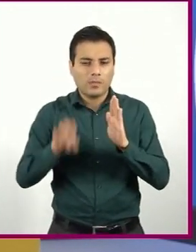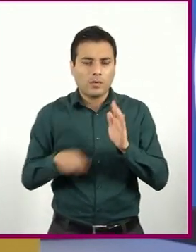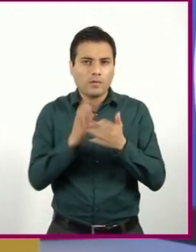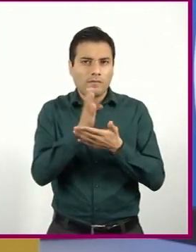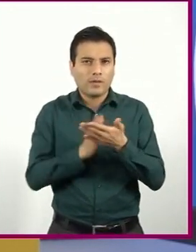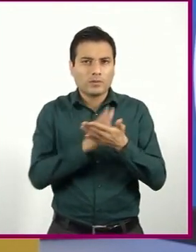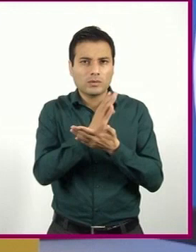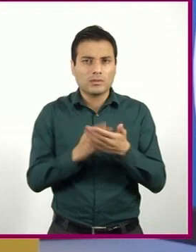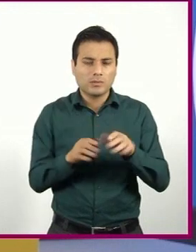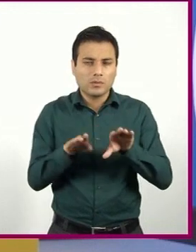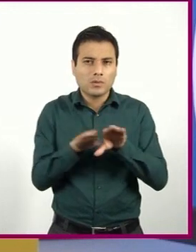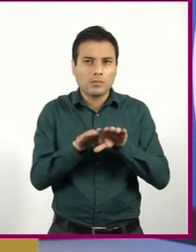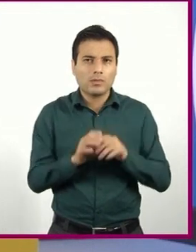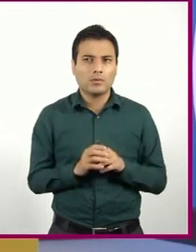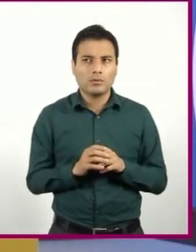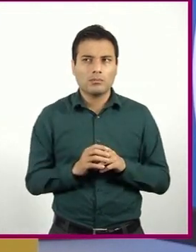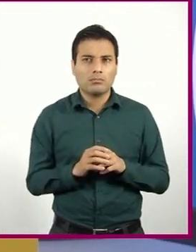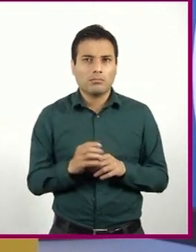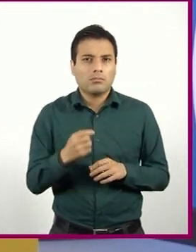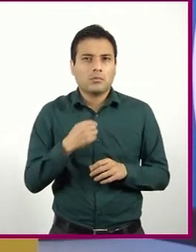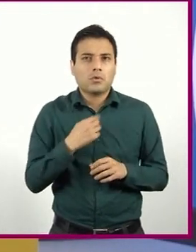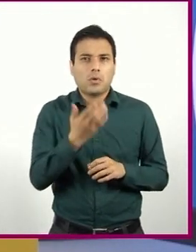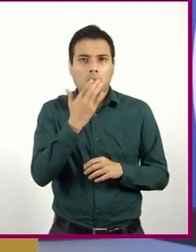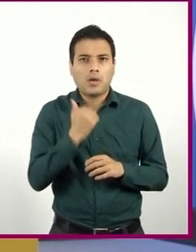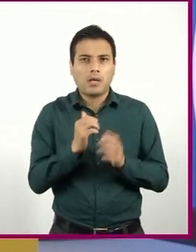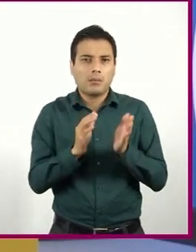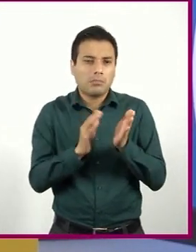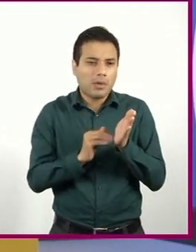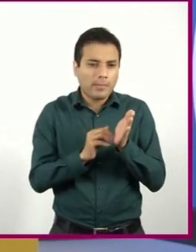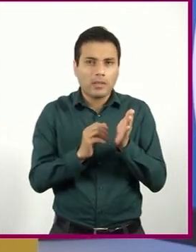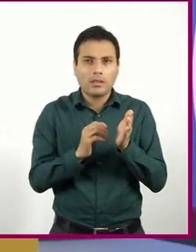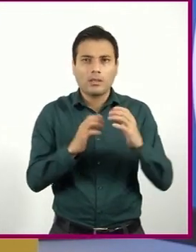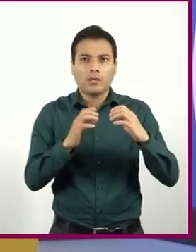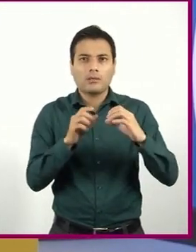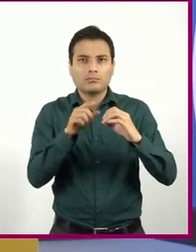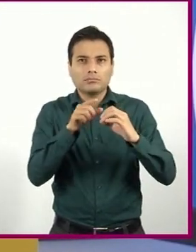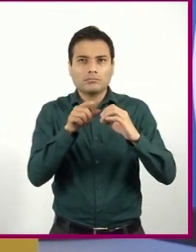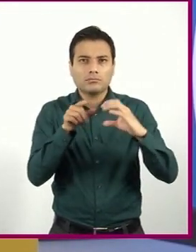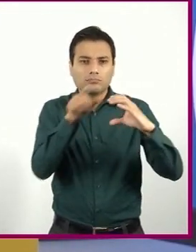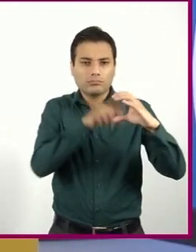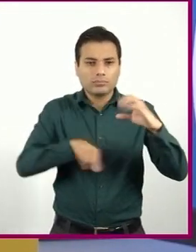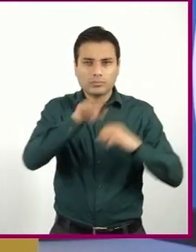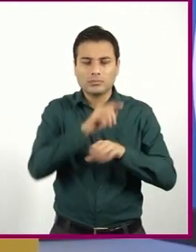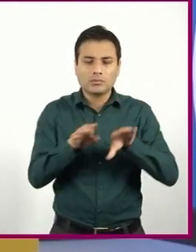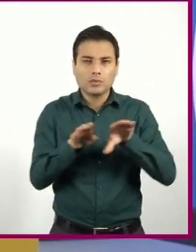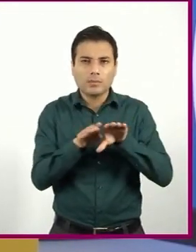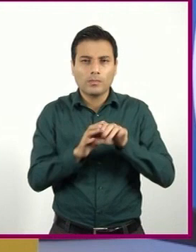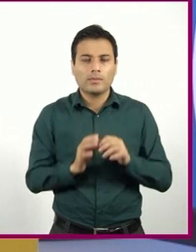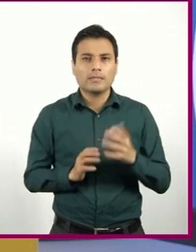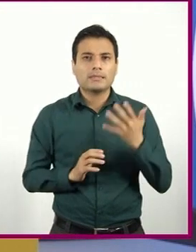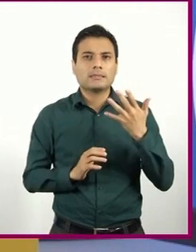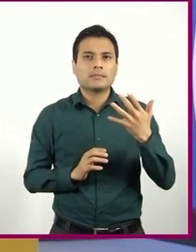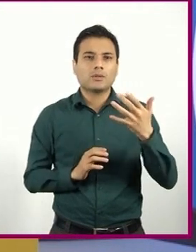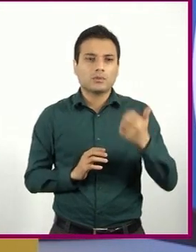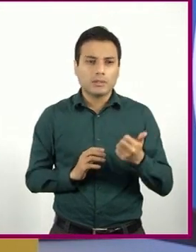si no tengo a la mano el círculo que construimos? Por ejemplo, no sé, 5 sextos, ¿no?